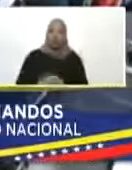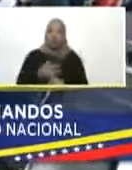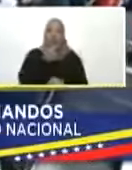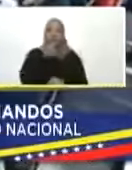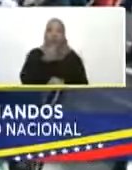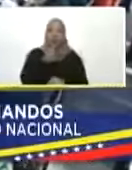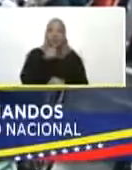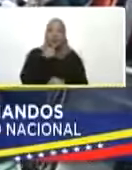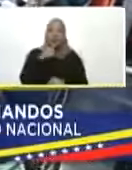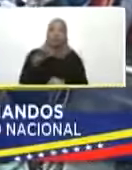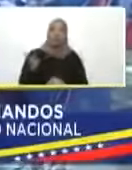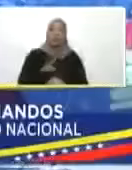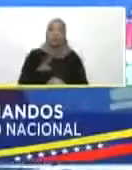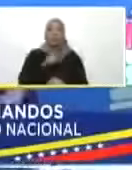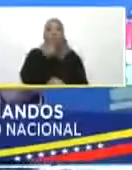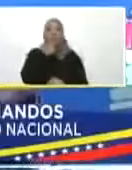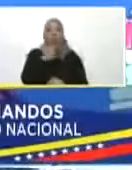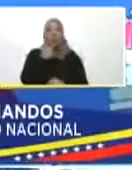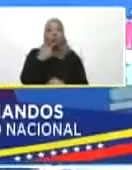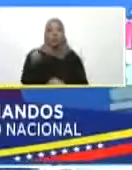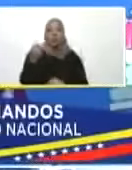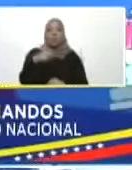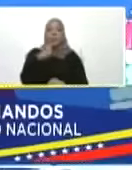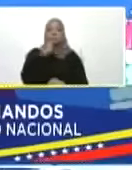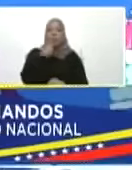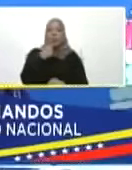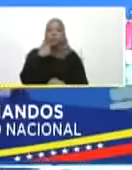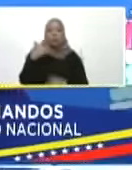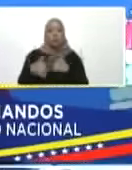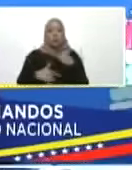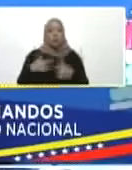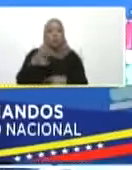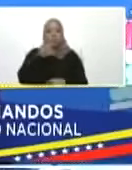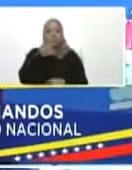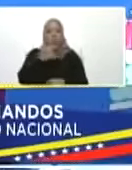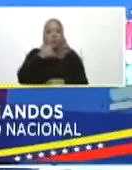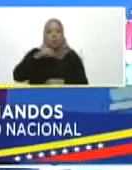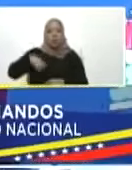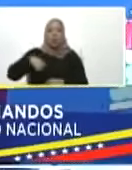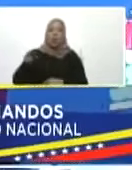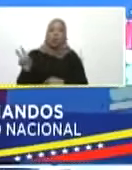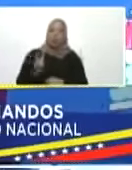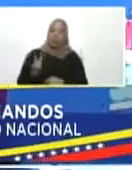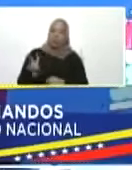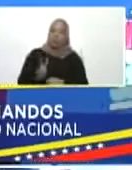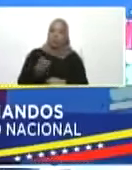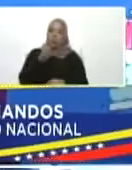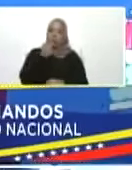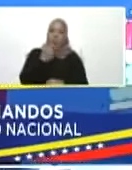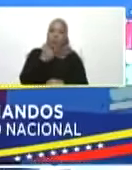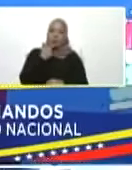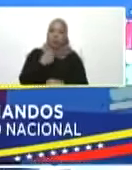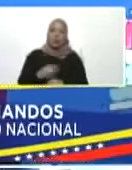de una Venezuela hermosa, cada vez más hermosa, más brillante y más bella está nuestro país.